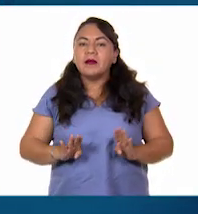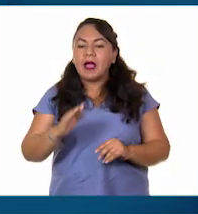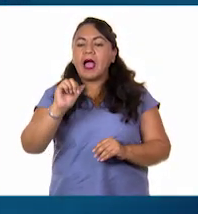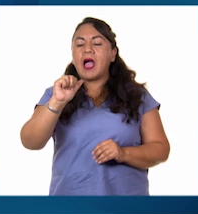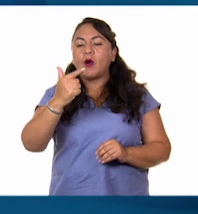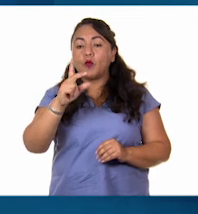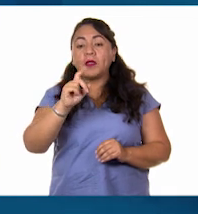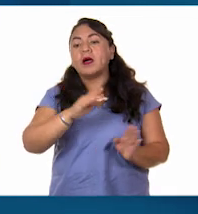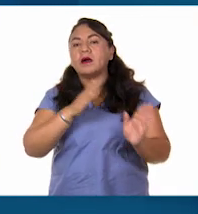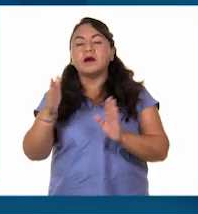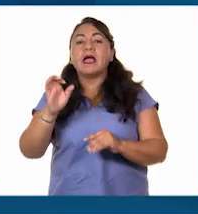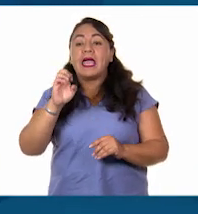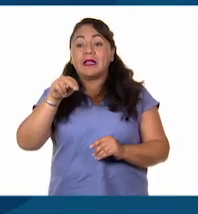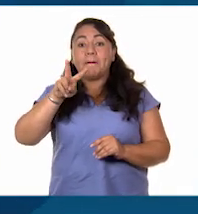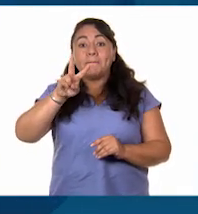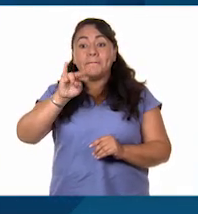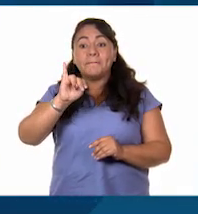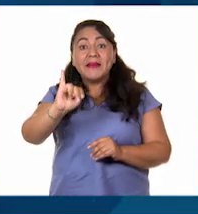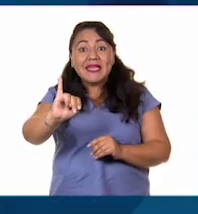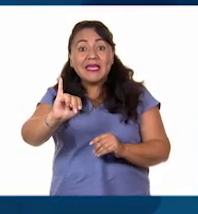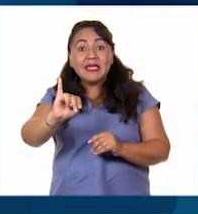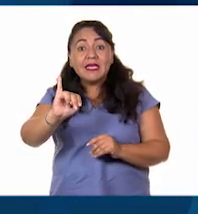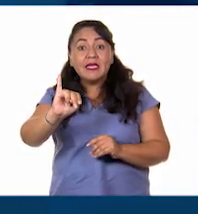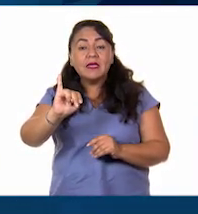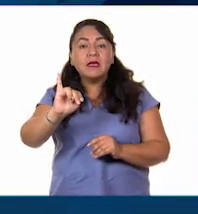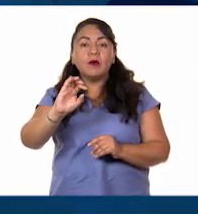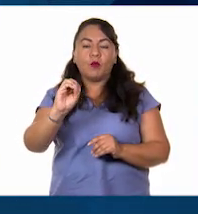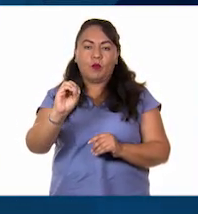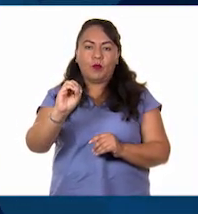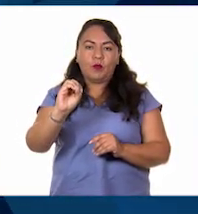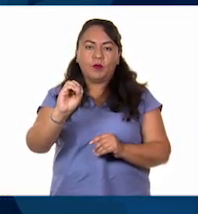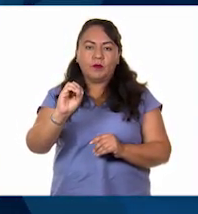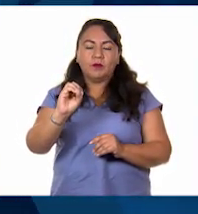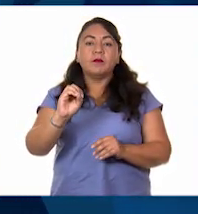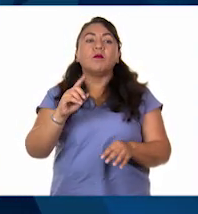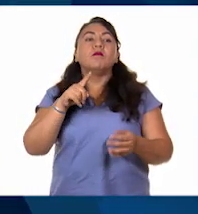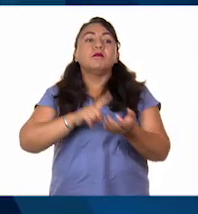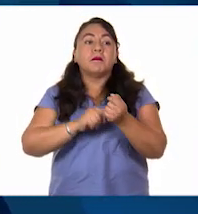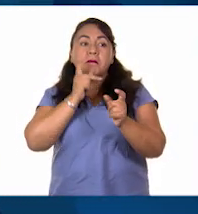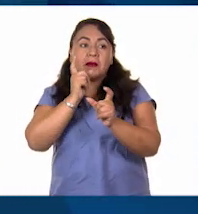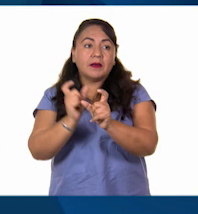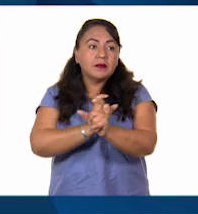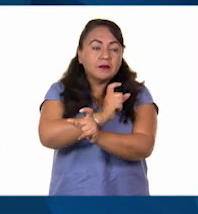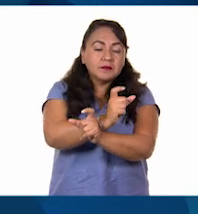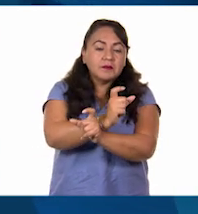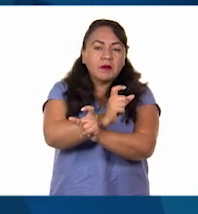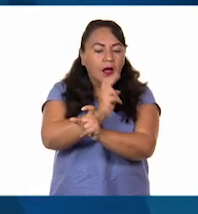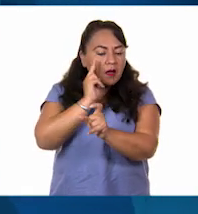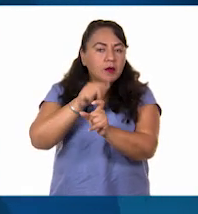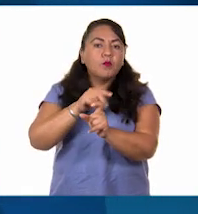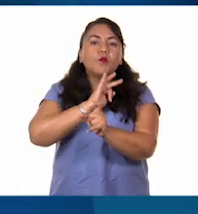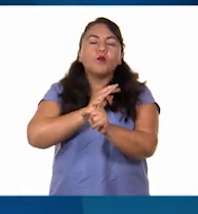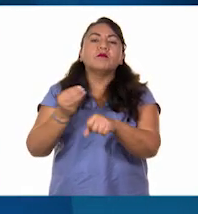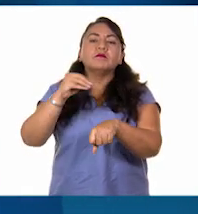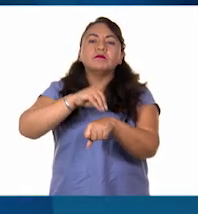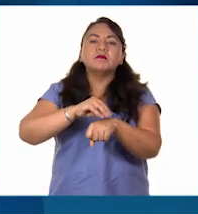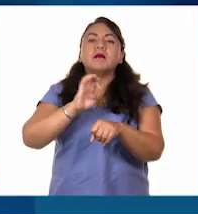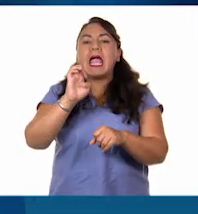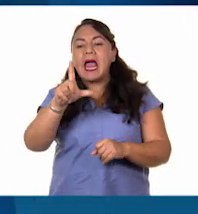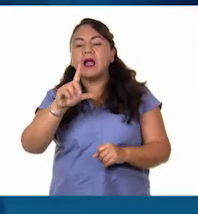grave, envío. Y es un sustantivo porque antes de esta palabra se le puede poner un